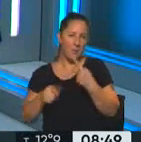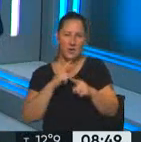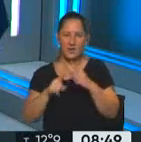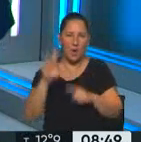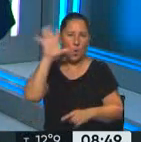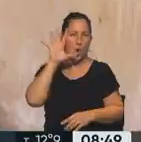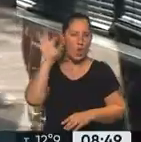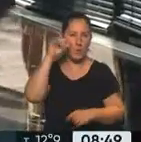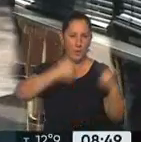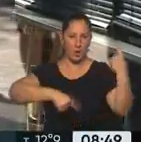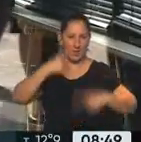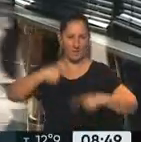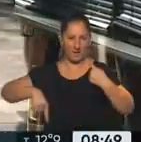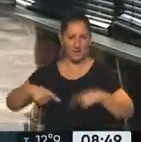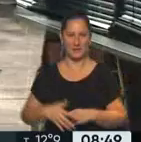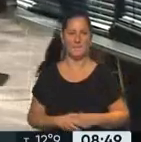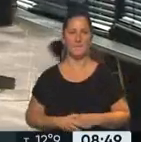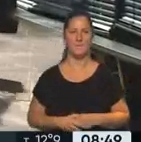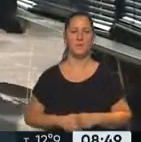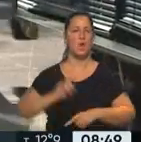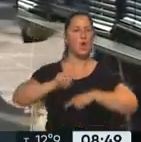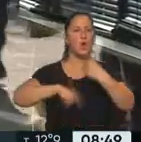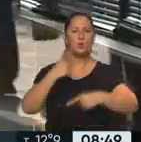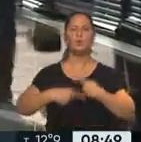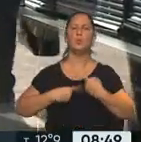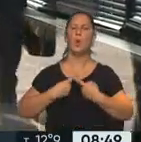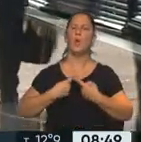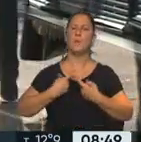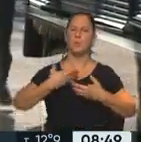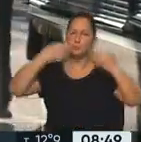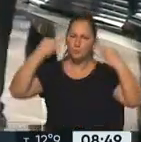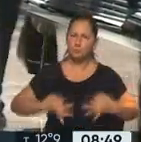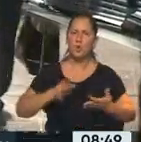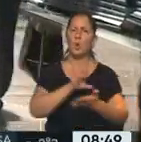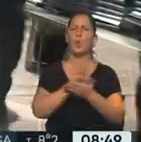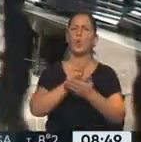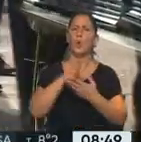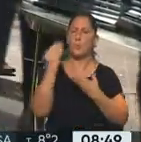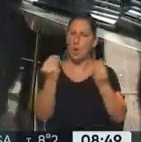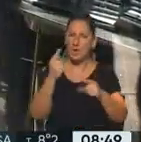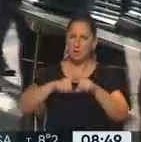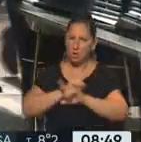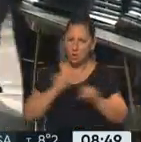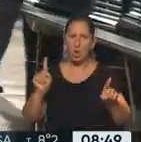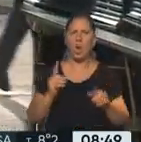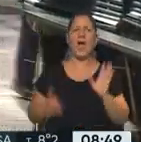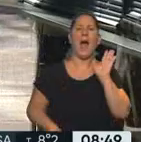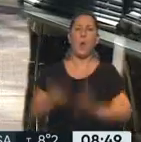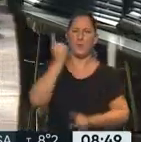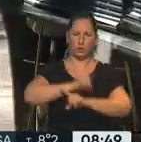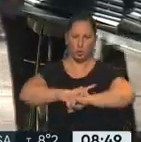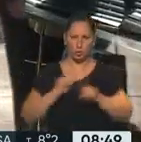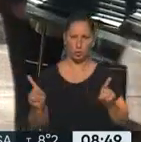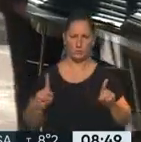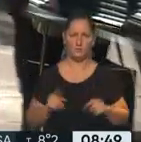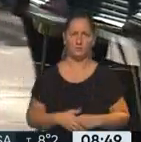posiciones. Seguimos comprometidos con no el aumento de cargos políticos, no el aumento de impuestos, llevaba una tasa